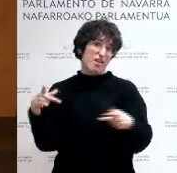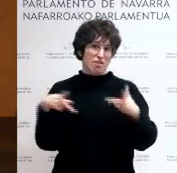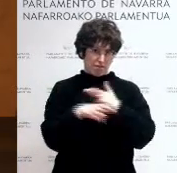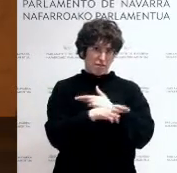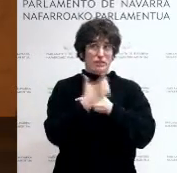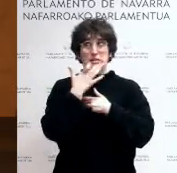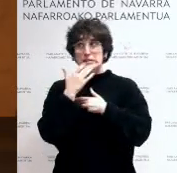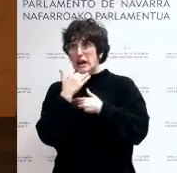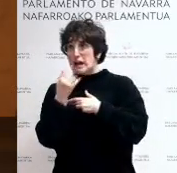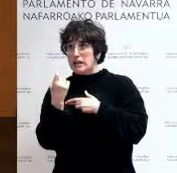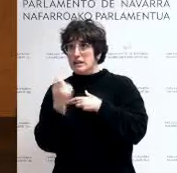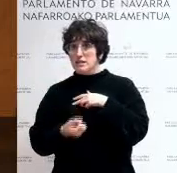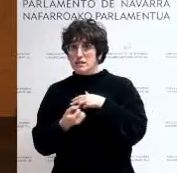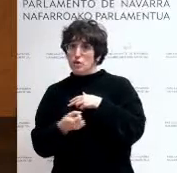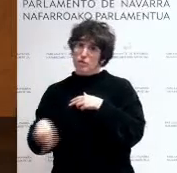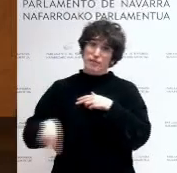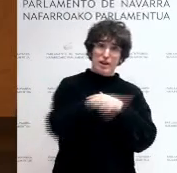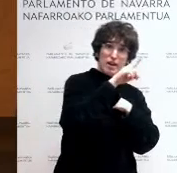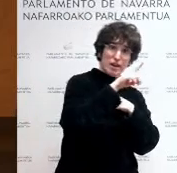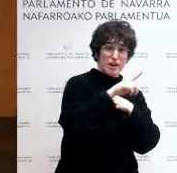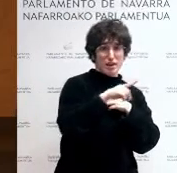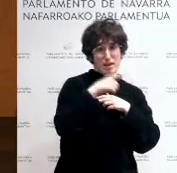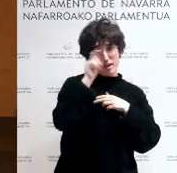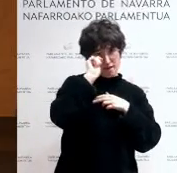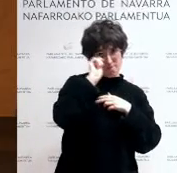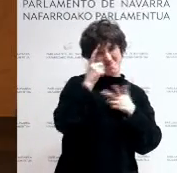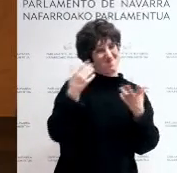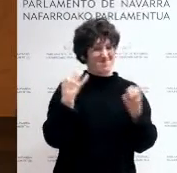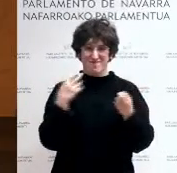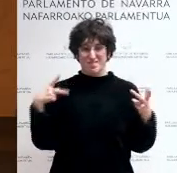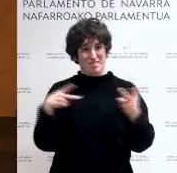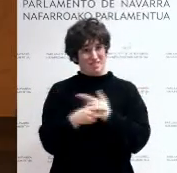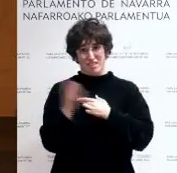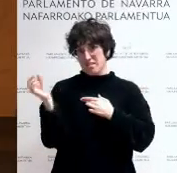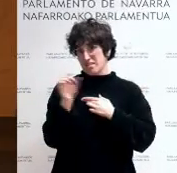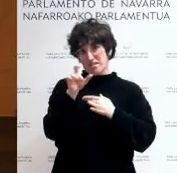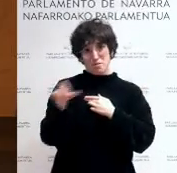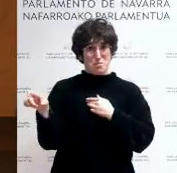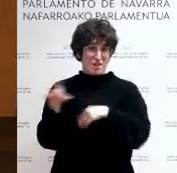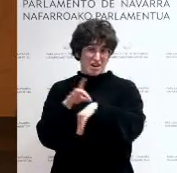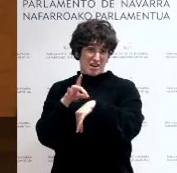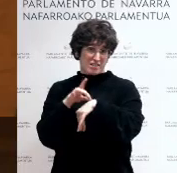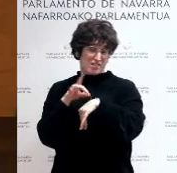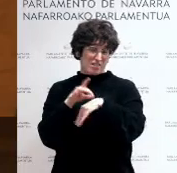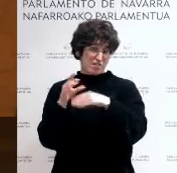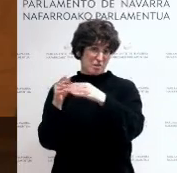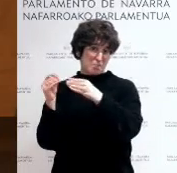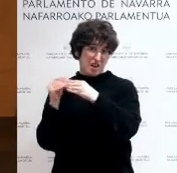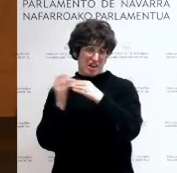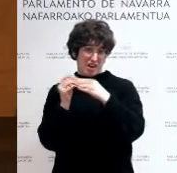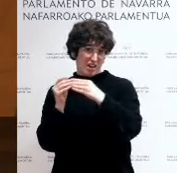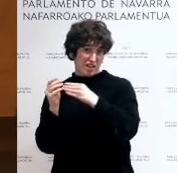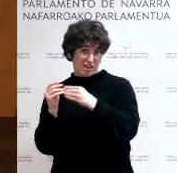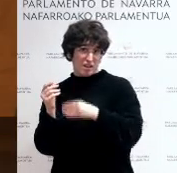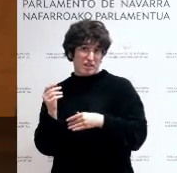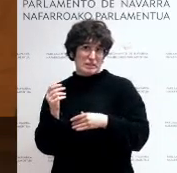vez que se hace una ecografía o para que los pacientes no tengan que sufrir ese cambio que ya se está dando por normal, de que en lugar de hacer una ecografía,